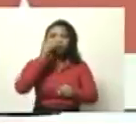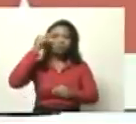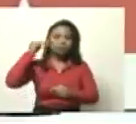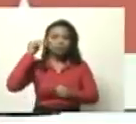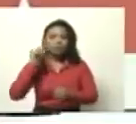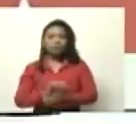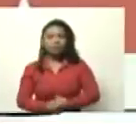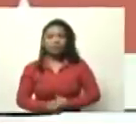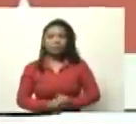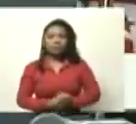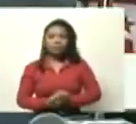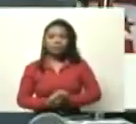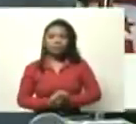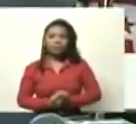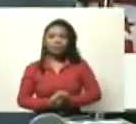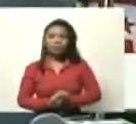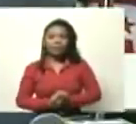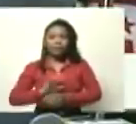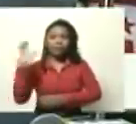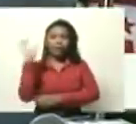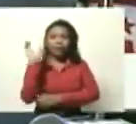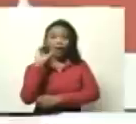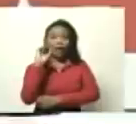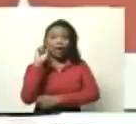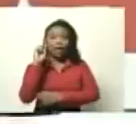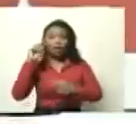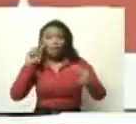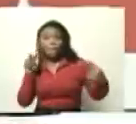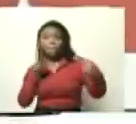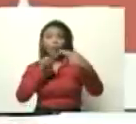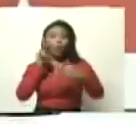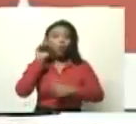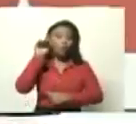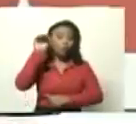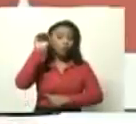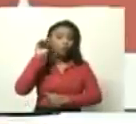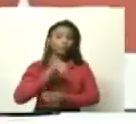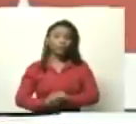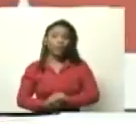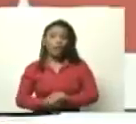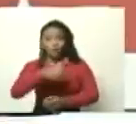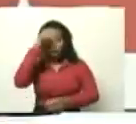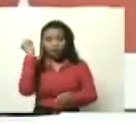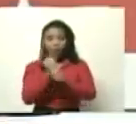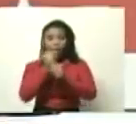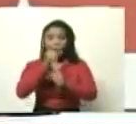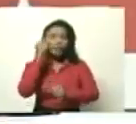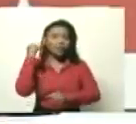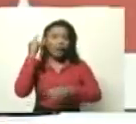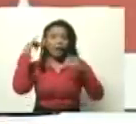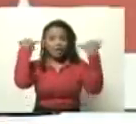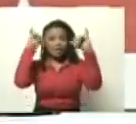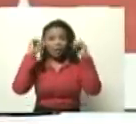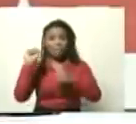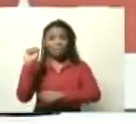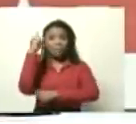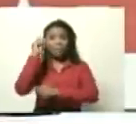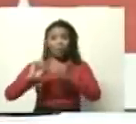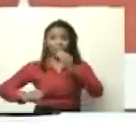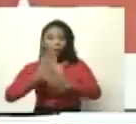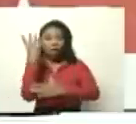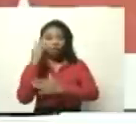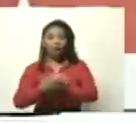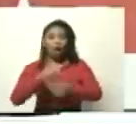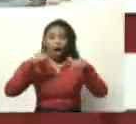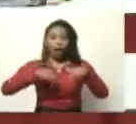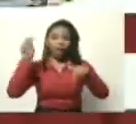trabajadoras en Caracas. Nos vemos, los trabajadores y las trabajadoras, a celebrar el 1 de mayo aquí